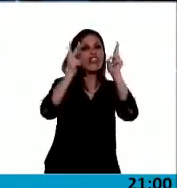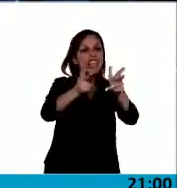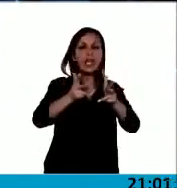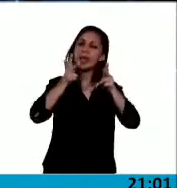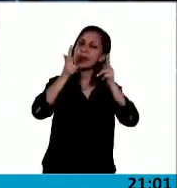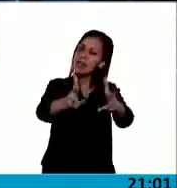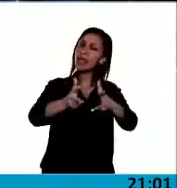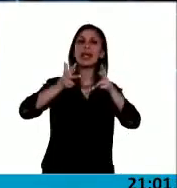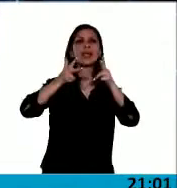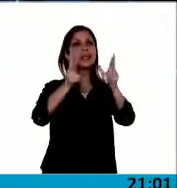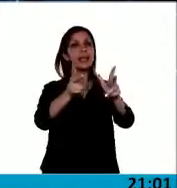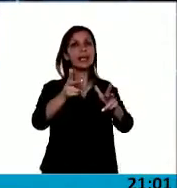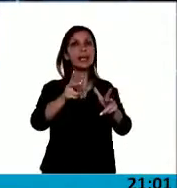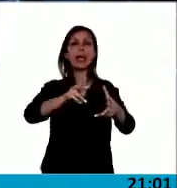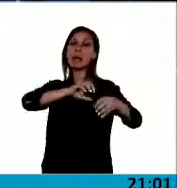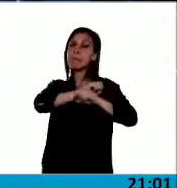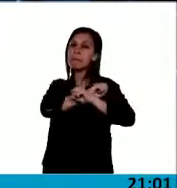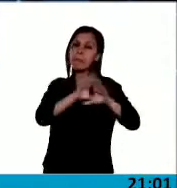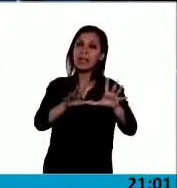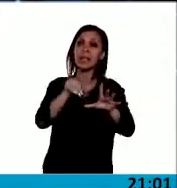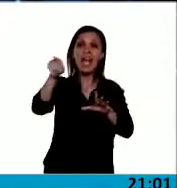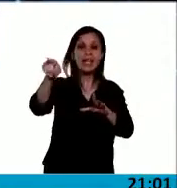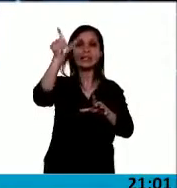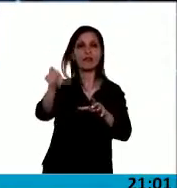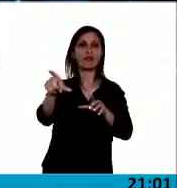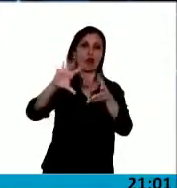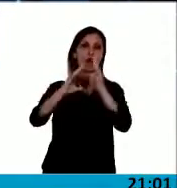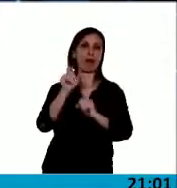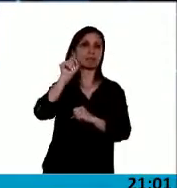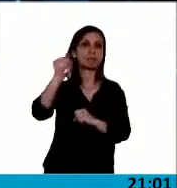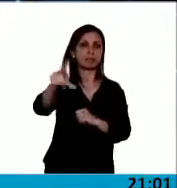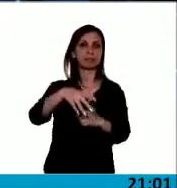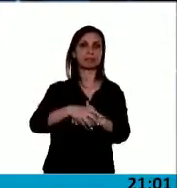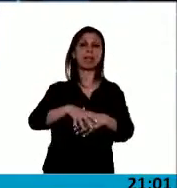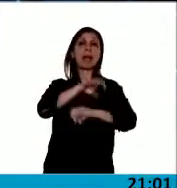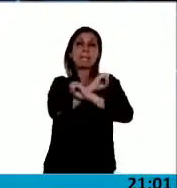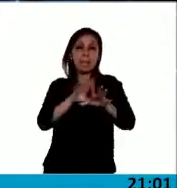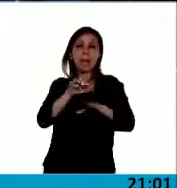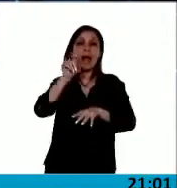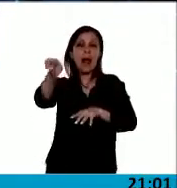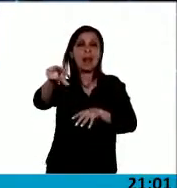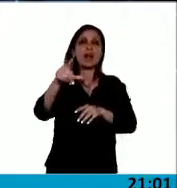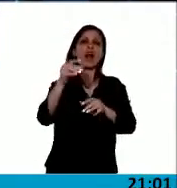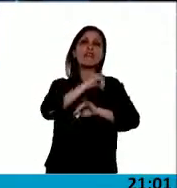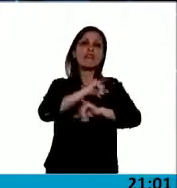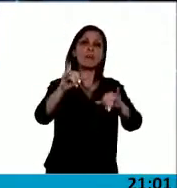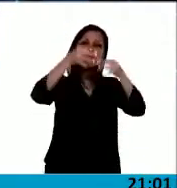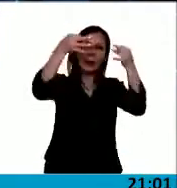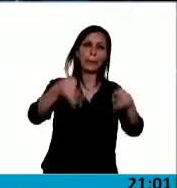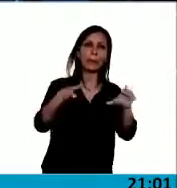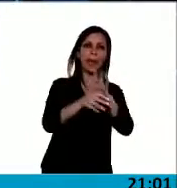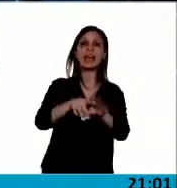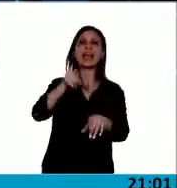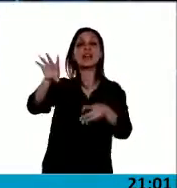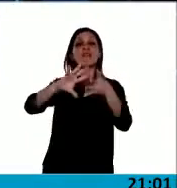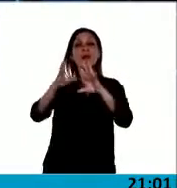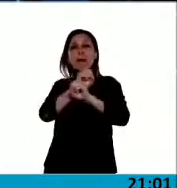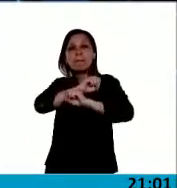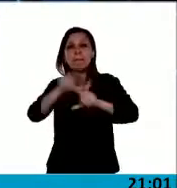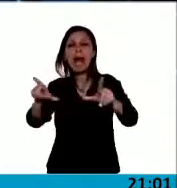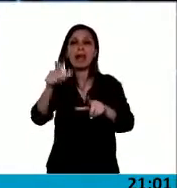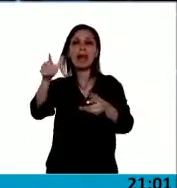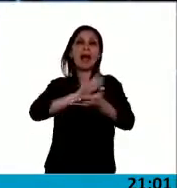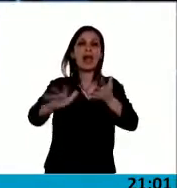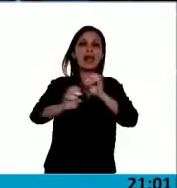tuve. Miserable no cargar los datos, miserable no tener información fidedigna, miserable no transparentar